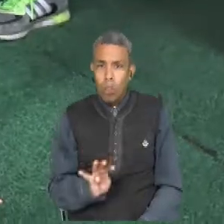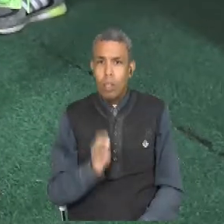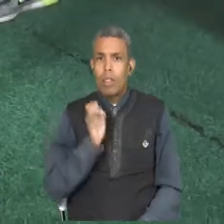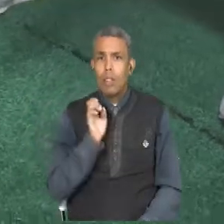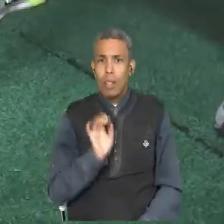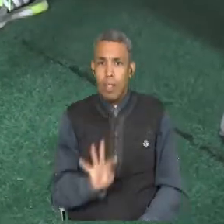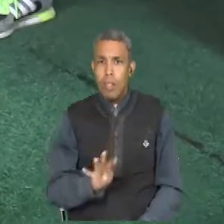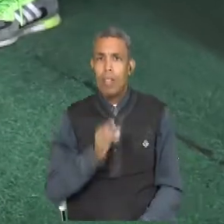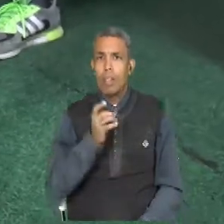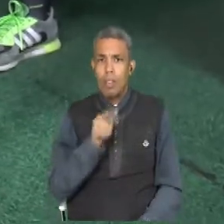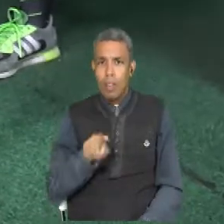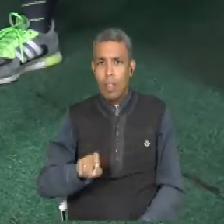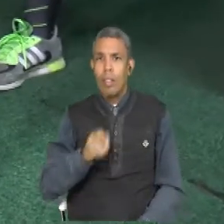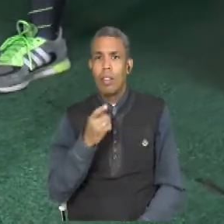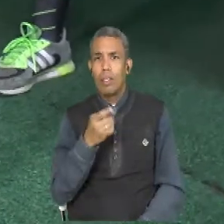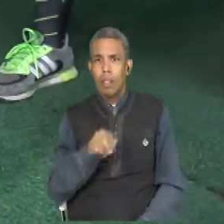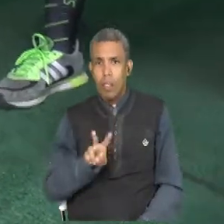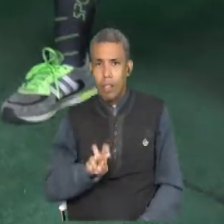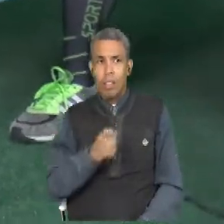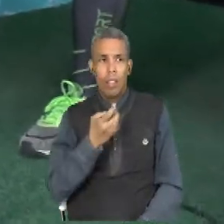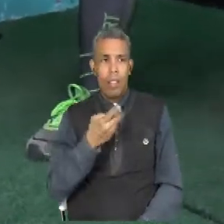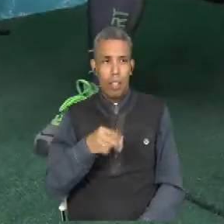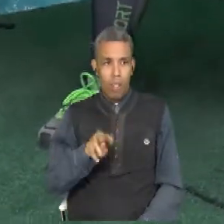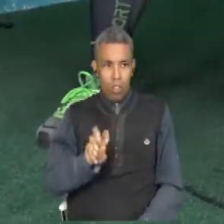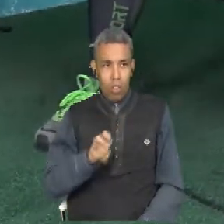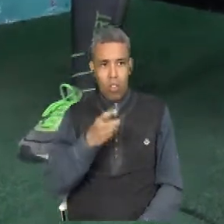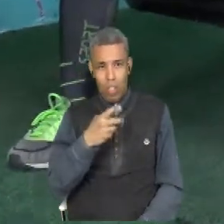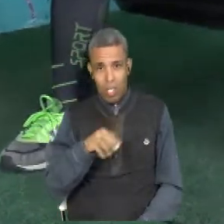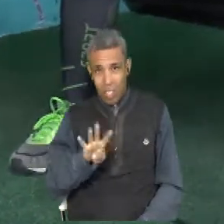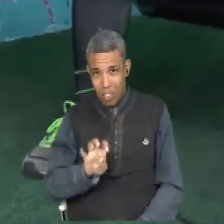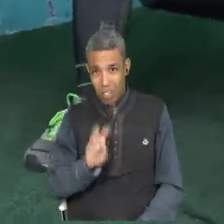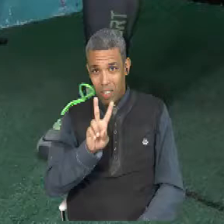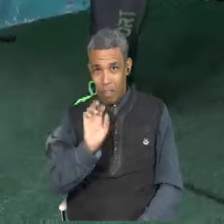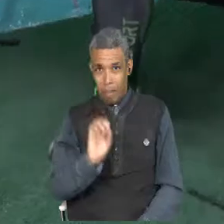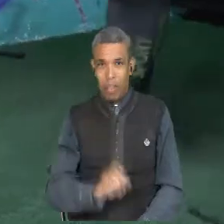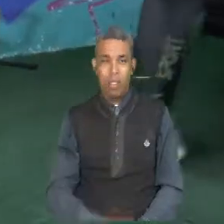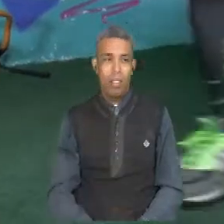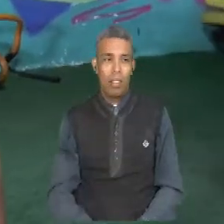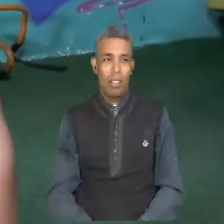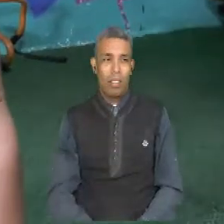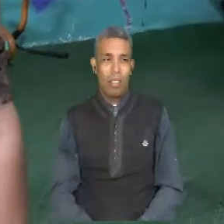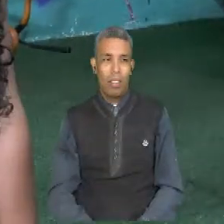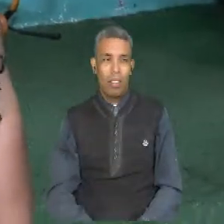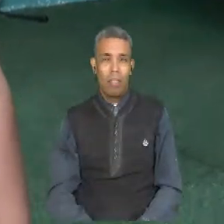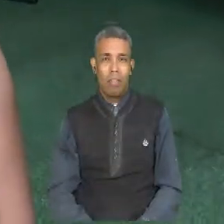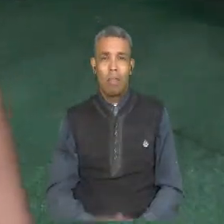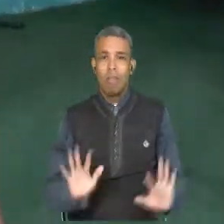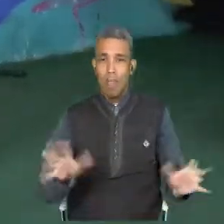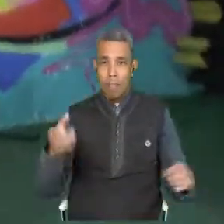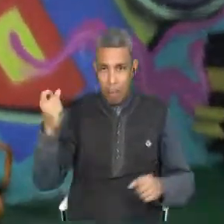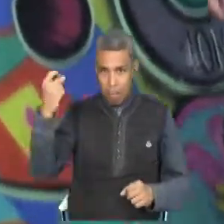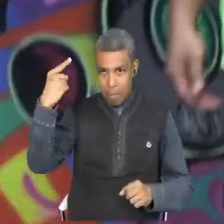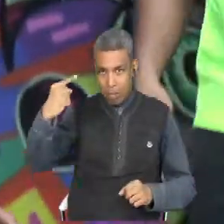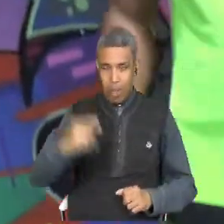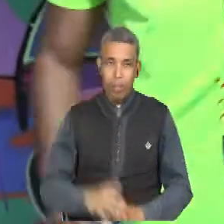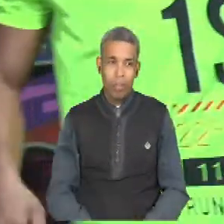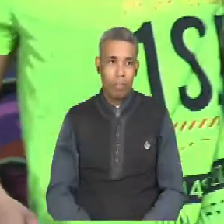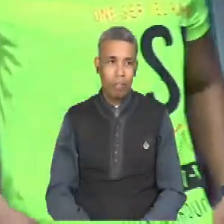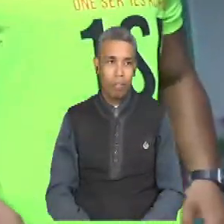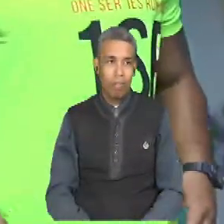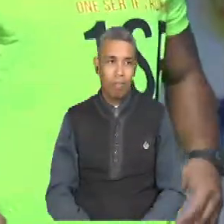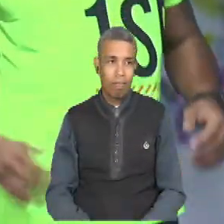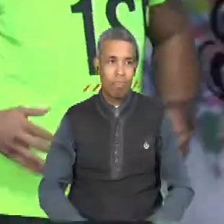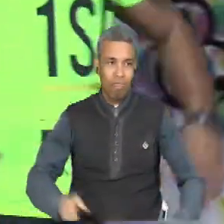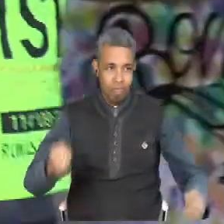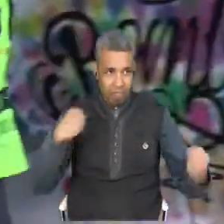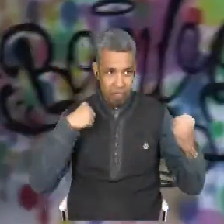14, 15, 16, 17, 18, 19, 20. Muy bien, este es el primer trabajo, trabajo de core, trabajo de fortalecimiento.